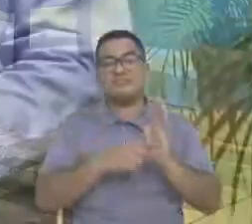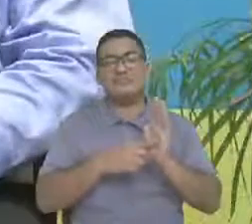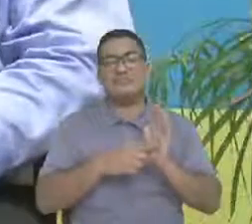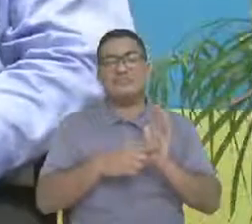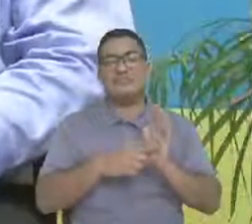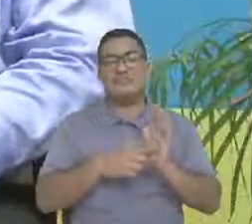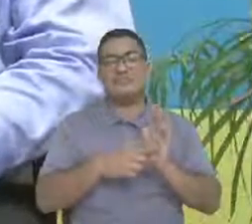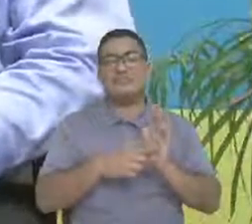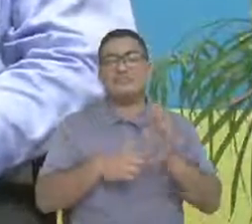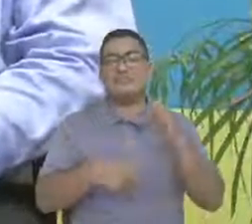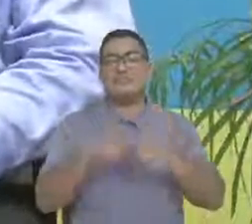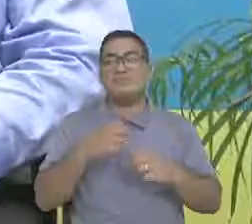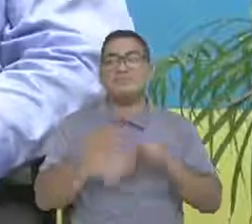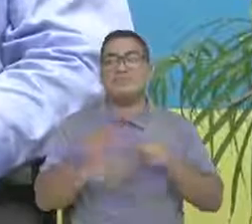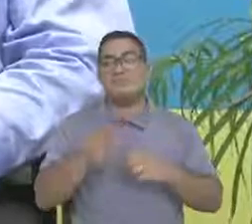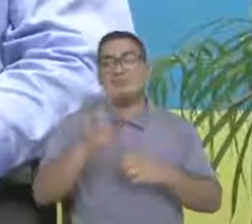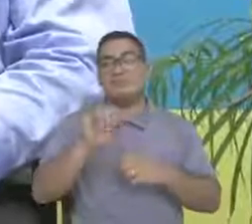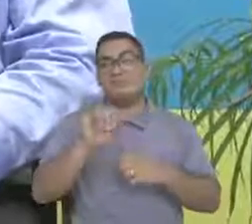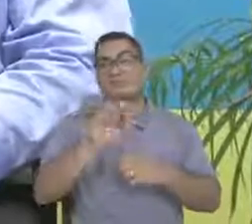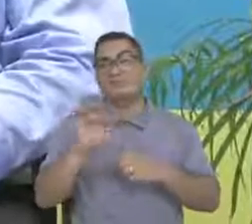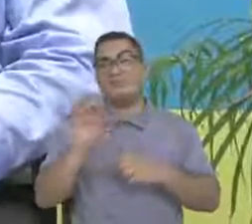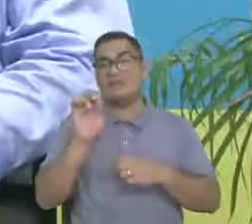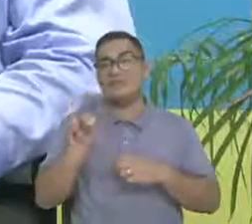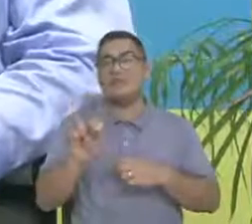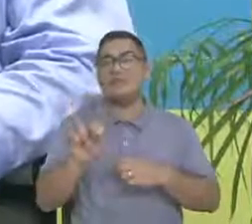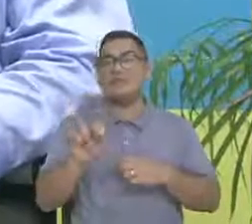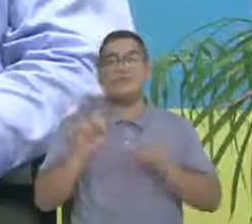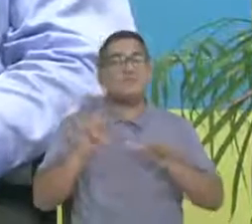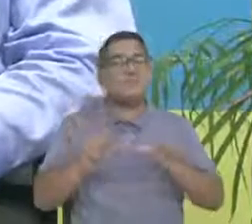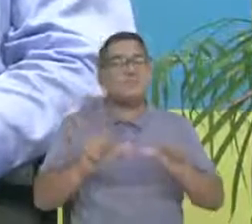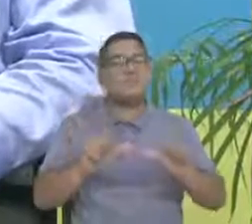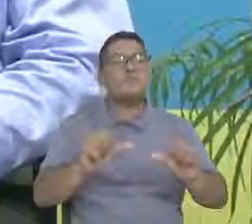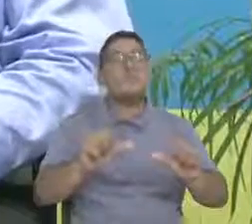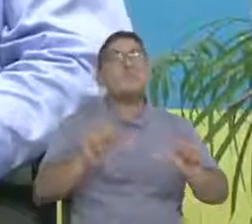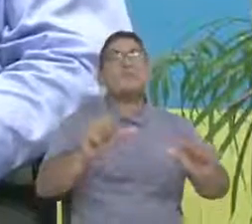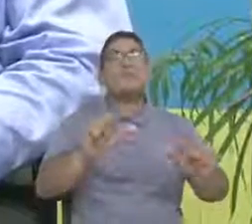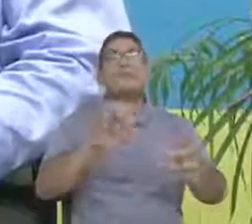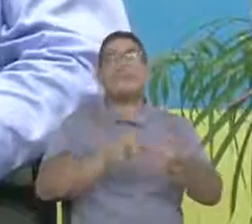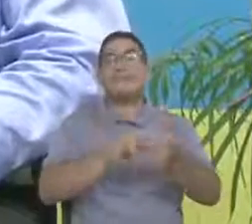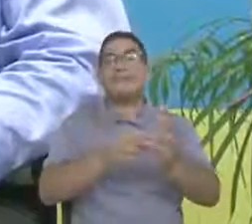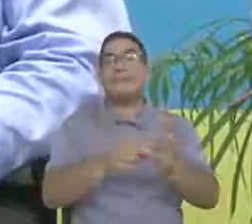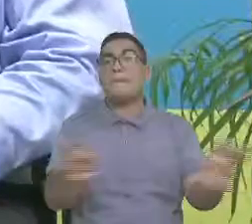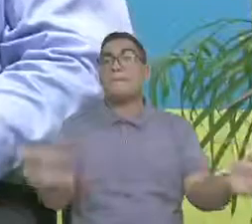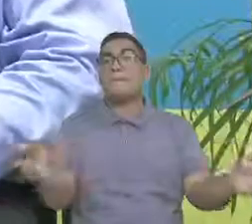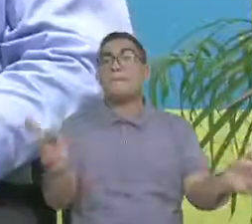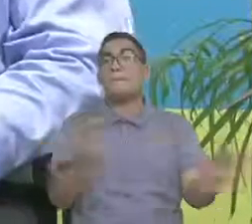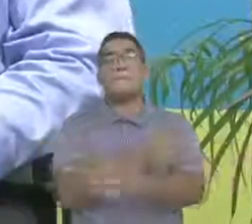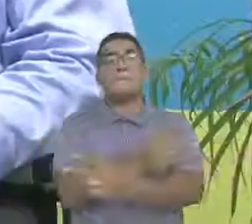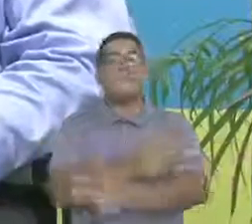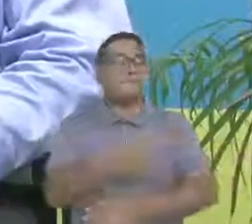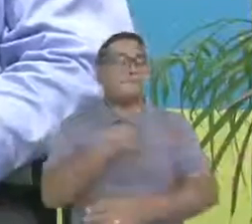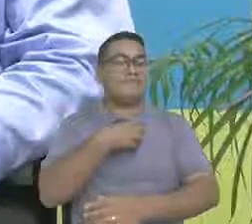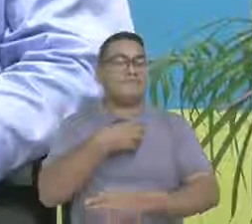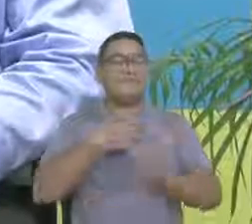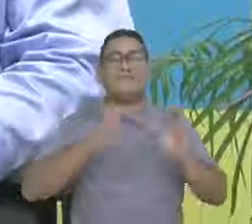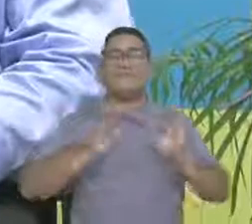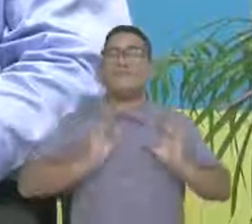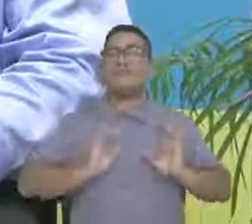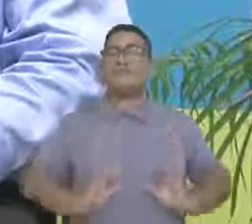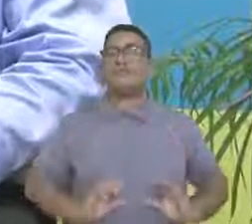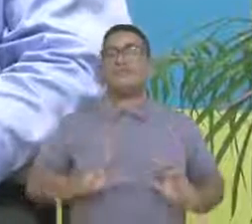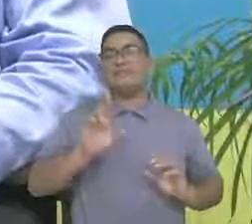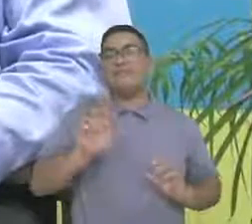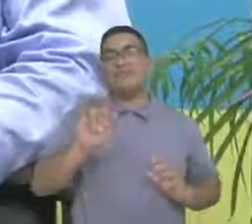lesión renal aguda perdura por mucho tiempo, este paciente va a hacer un daño renal irreversible y convertirse en